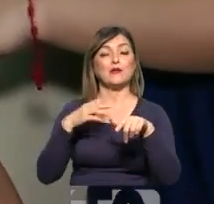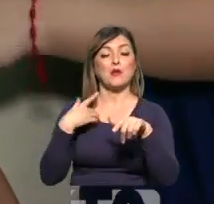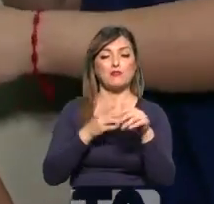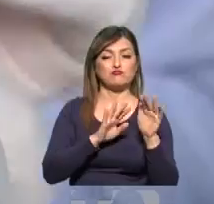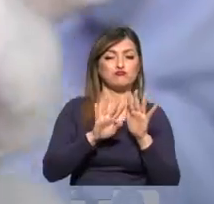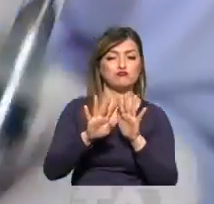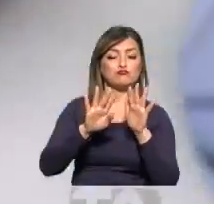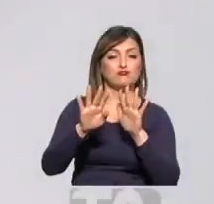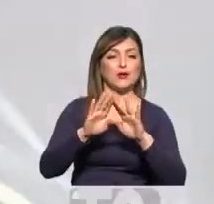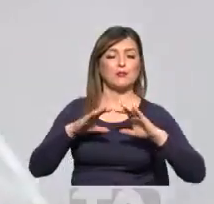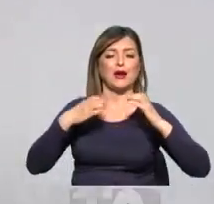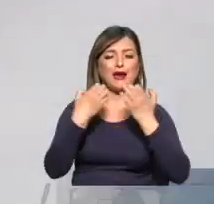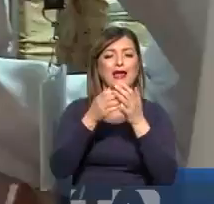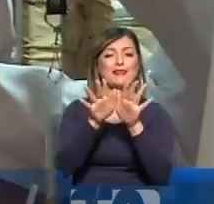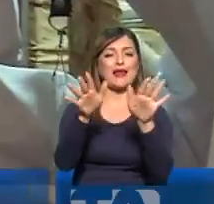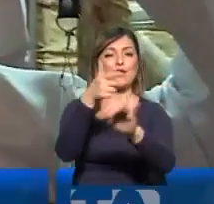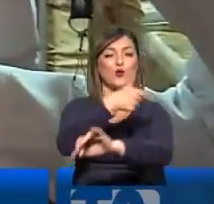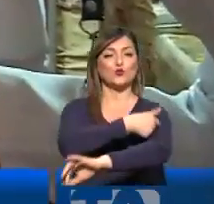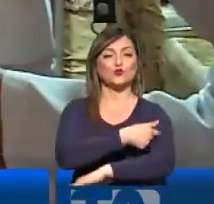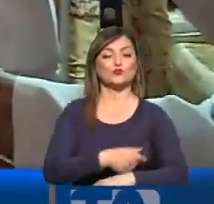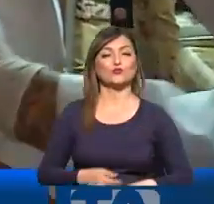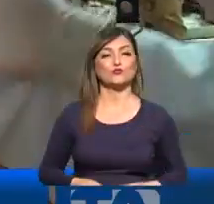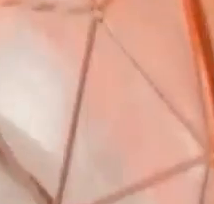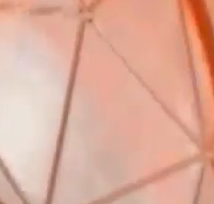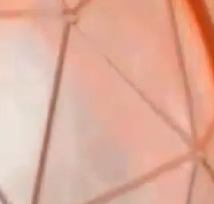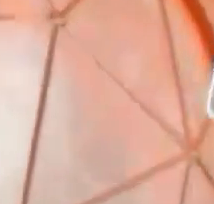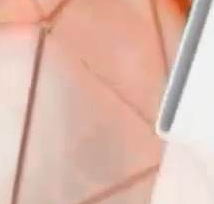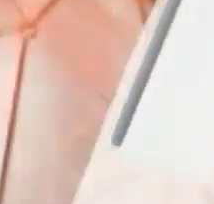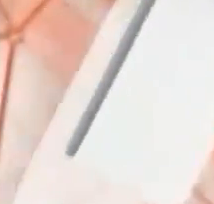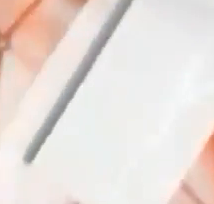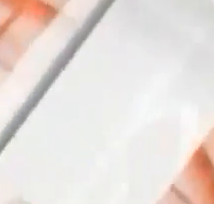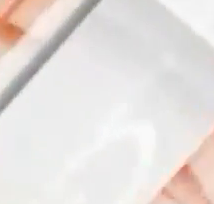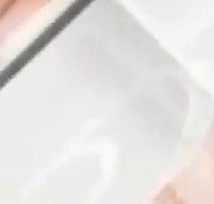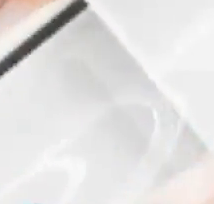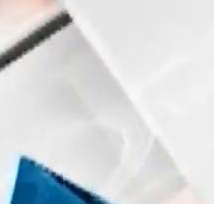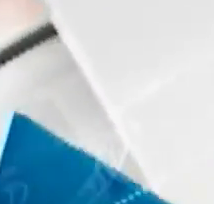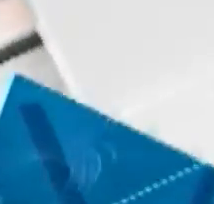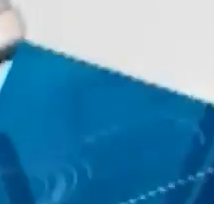de vacunación. Joana Ramos, 24 horas.